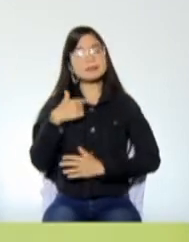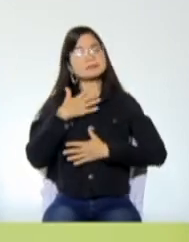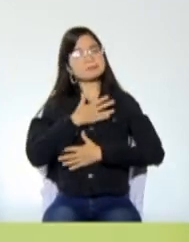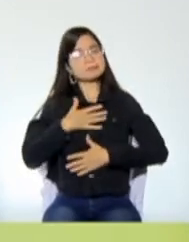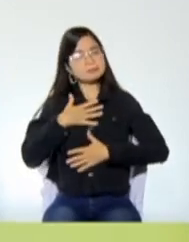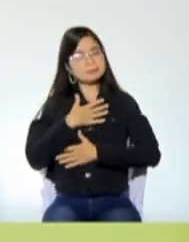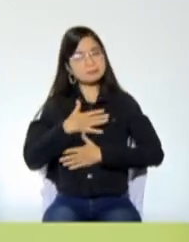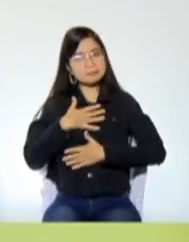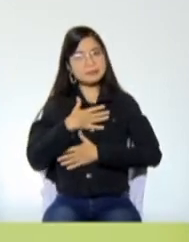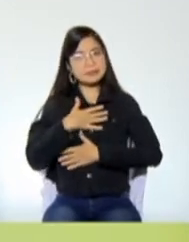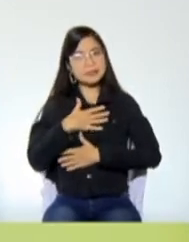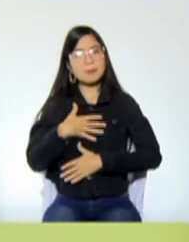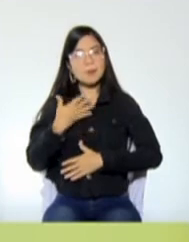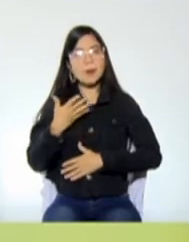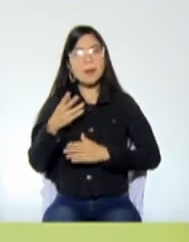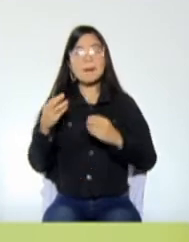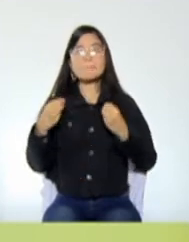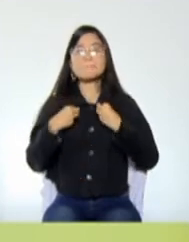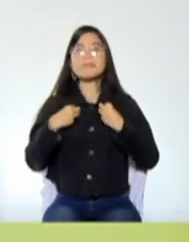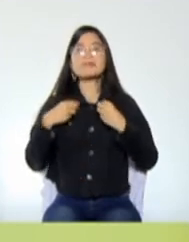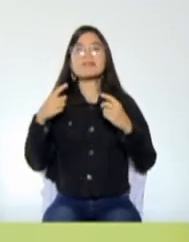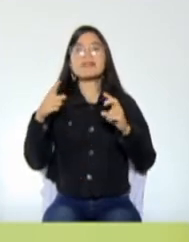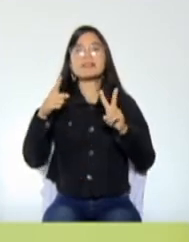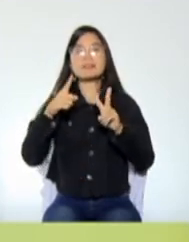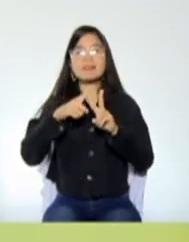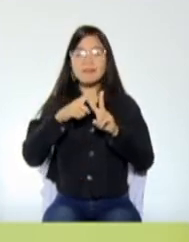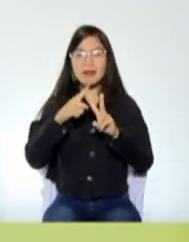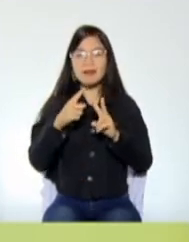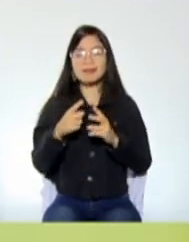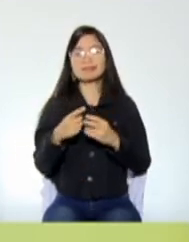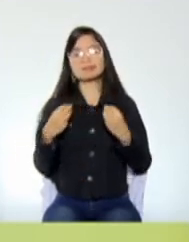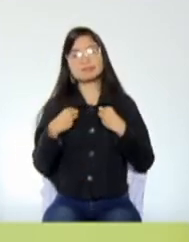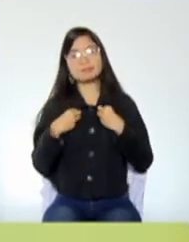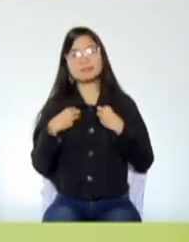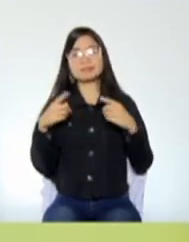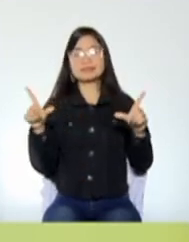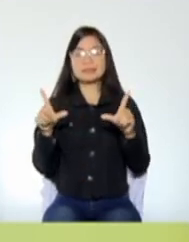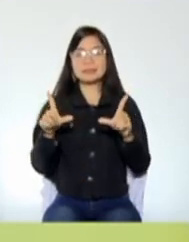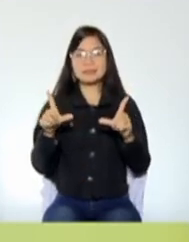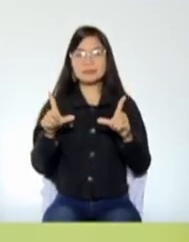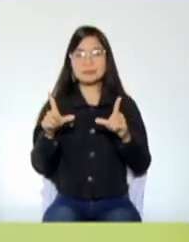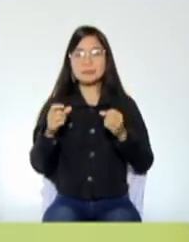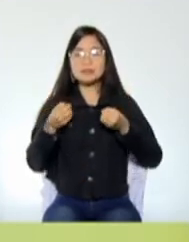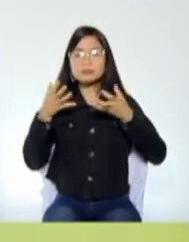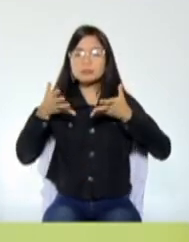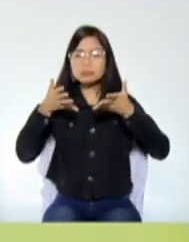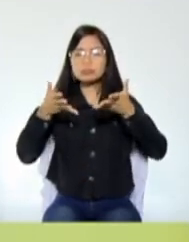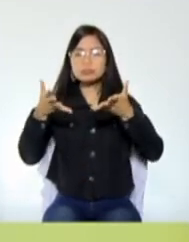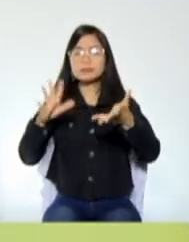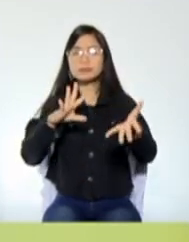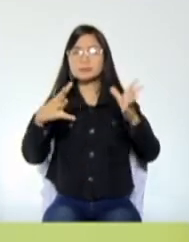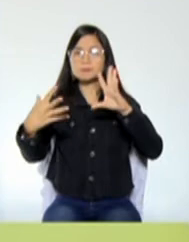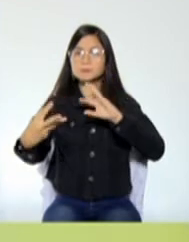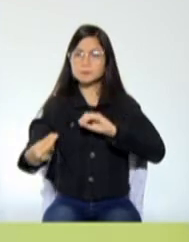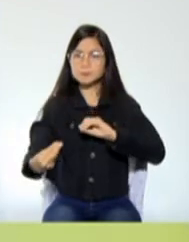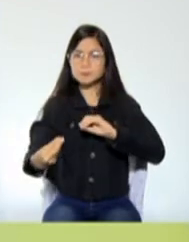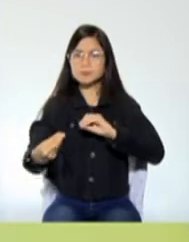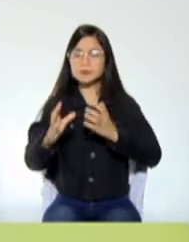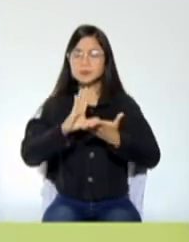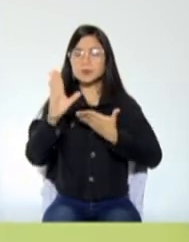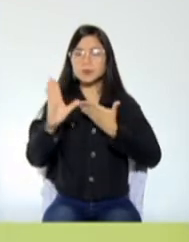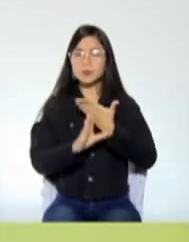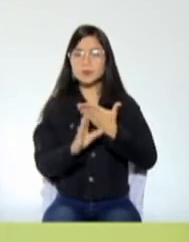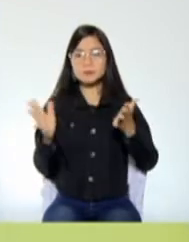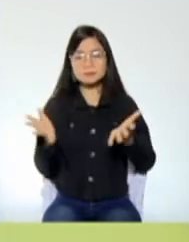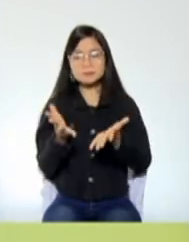placer poder llegar a ustedes a través de la señal de Vive TV para brindarles adaptaciones curriculares, orientaciones y recomendaciones a fin de garantizar